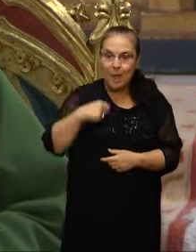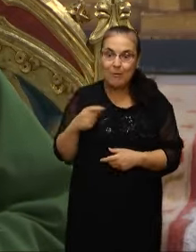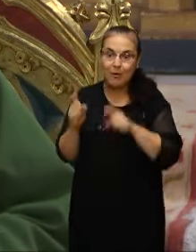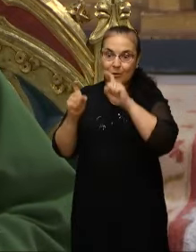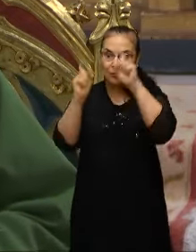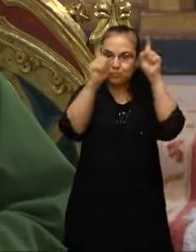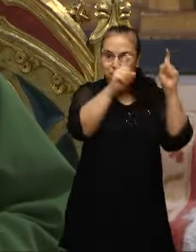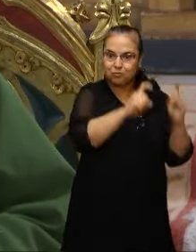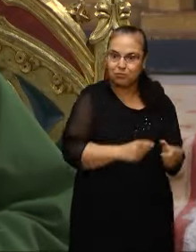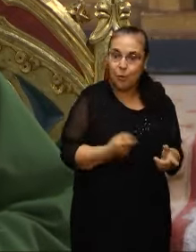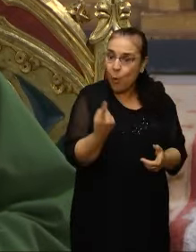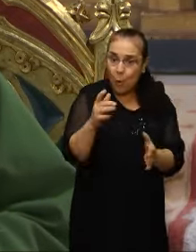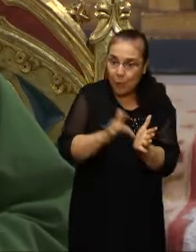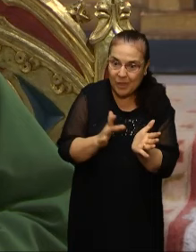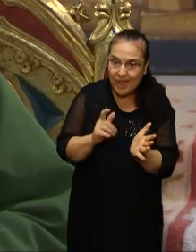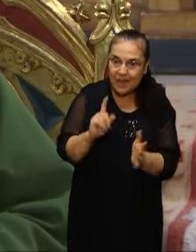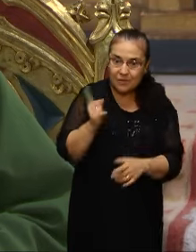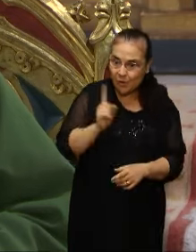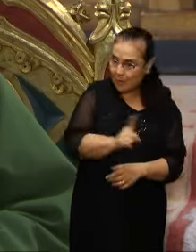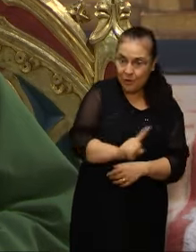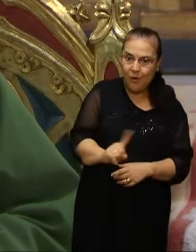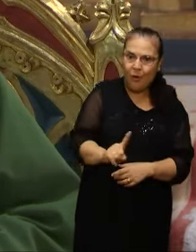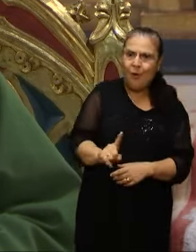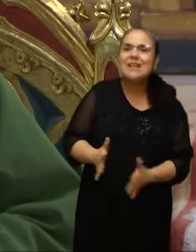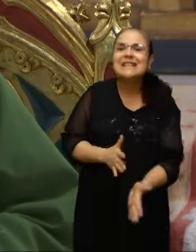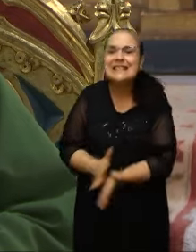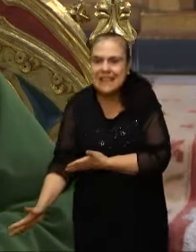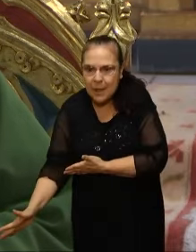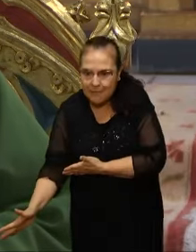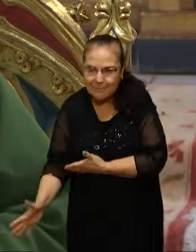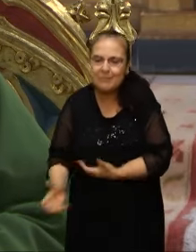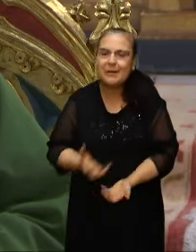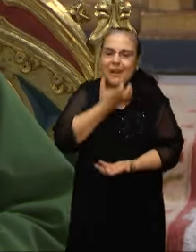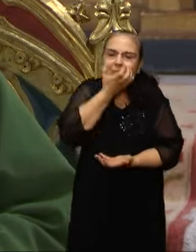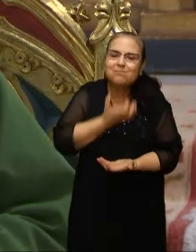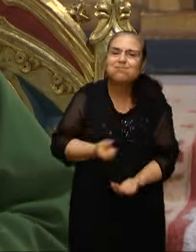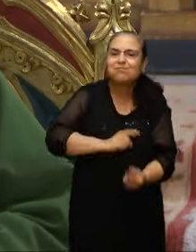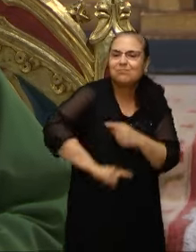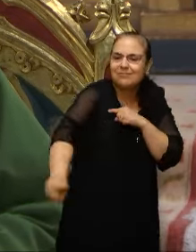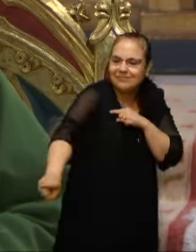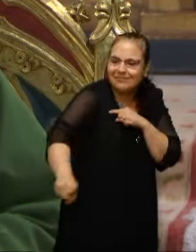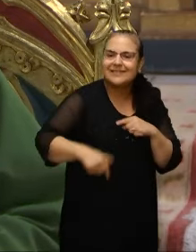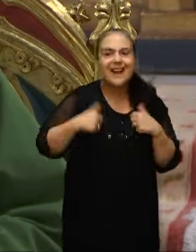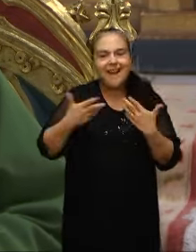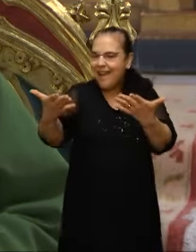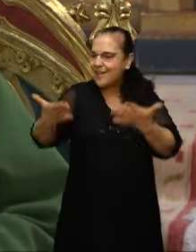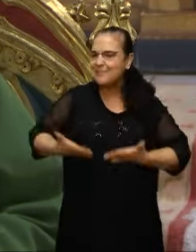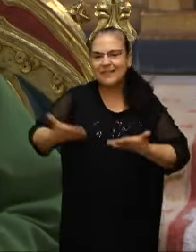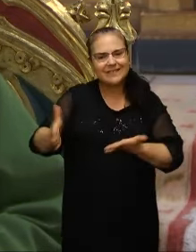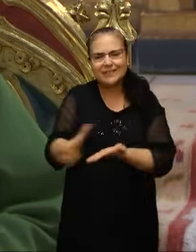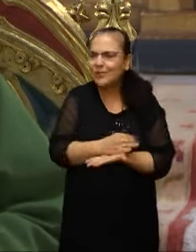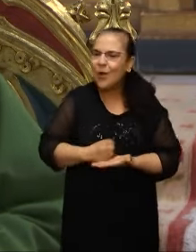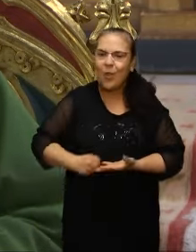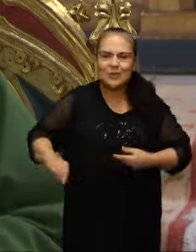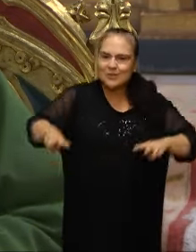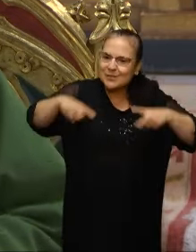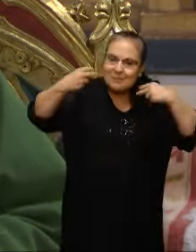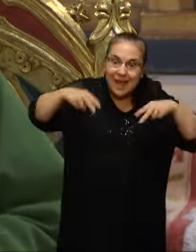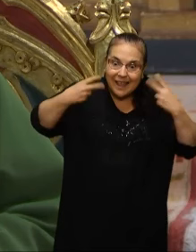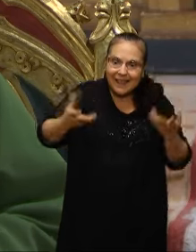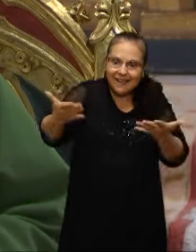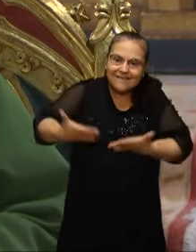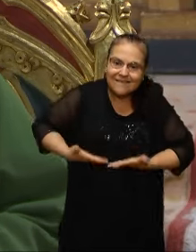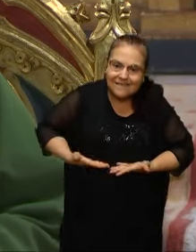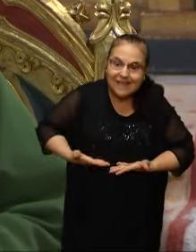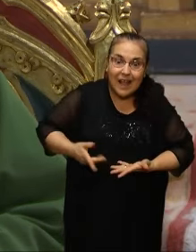día y luego después sino lo pedimos para que siempre haya esos Misioneros que salgan e inviten a todos al banquete y nosotros